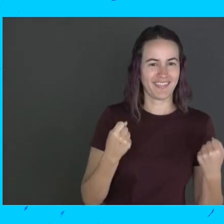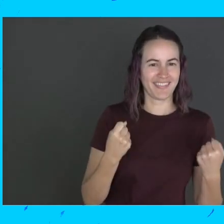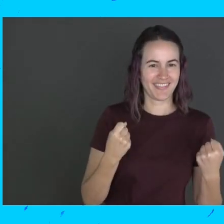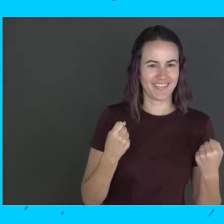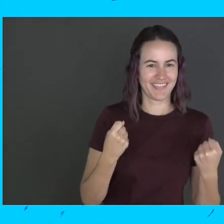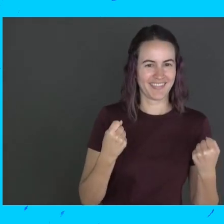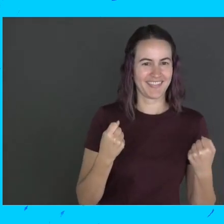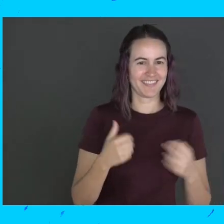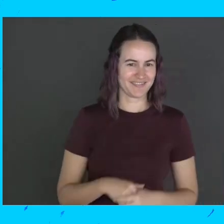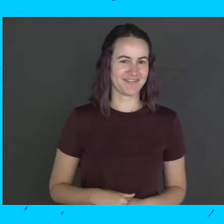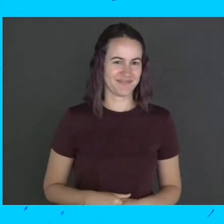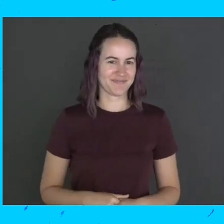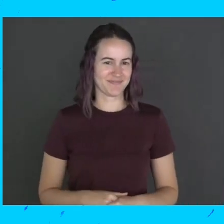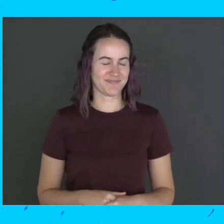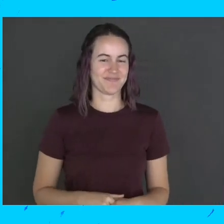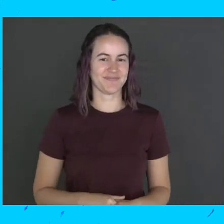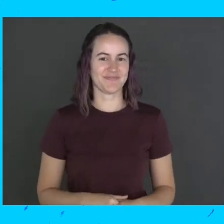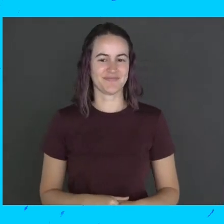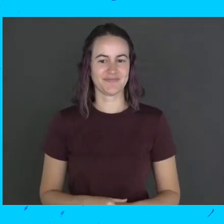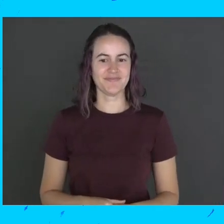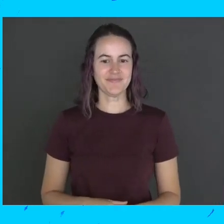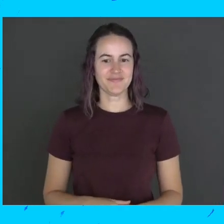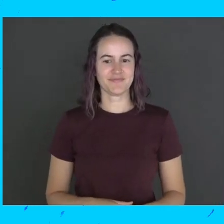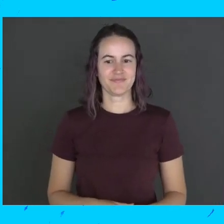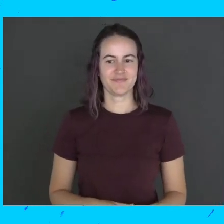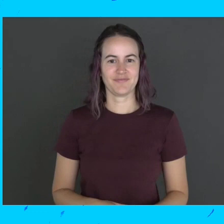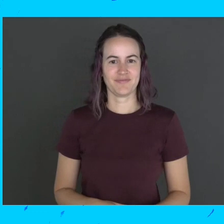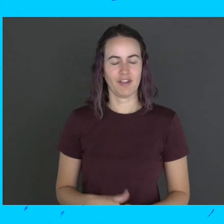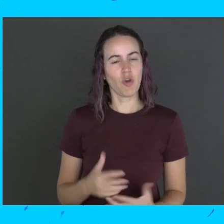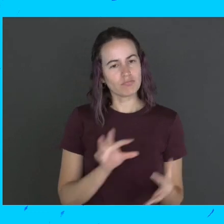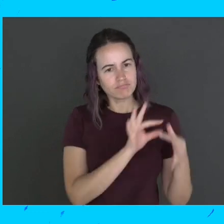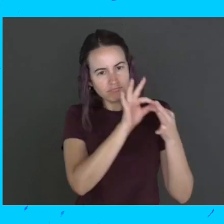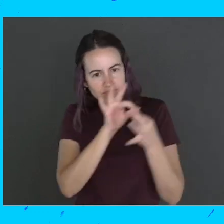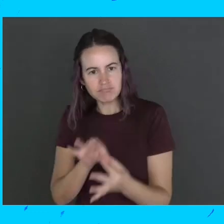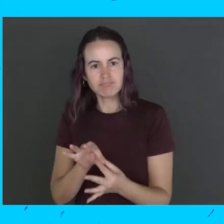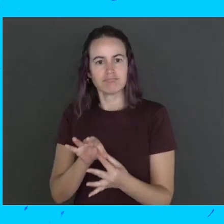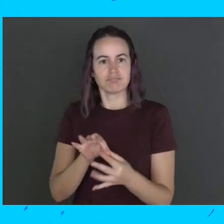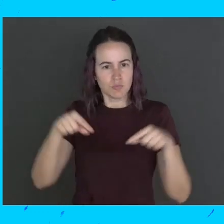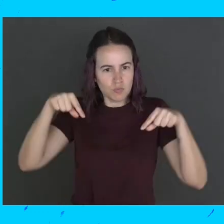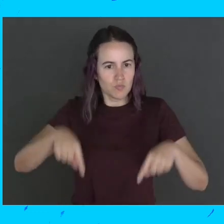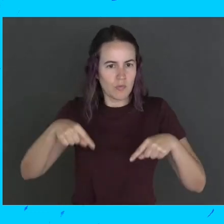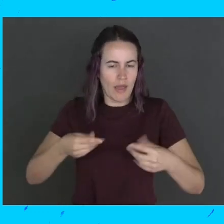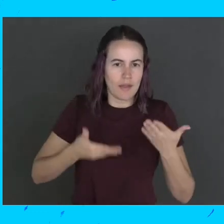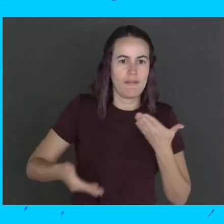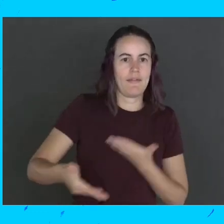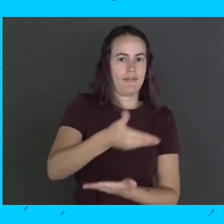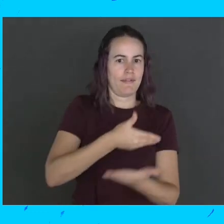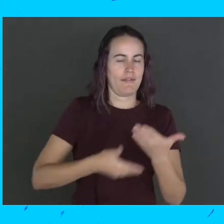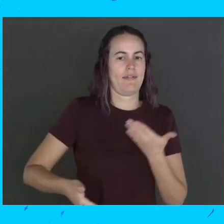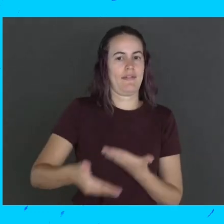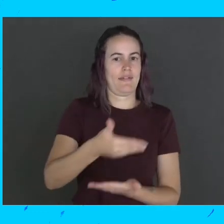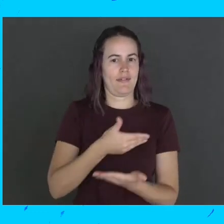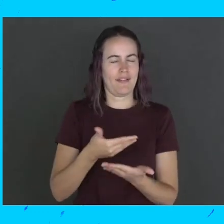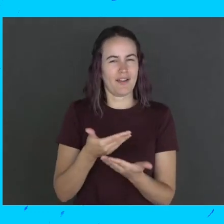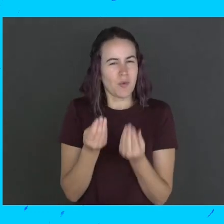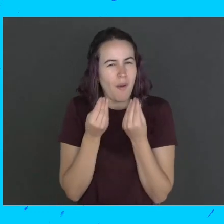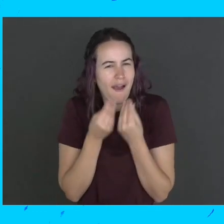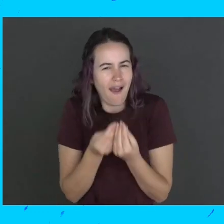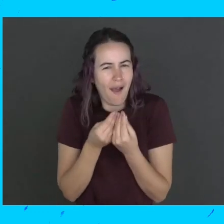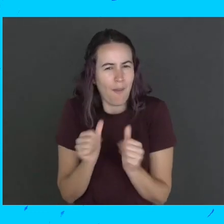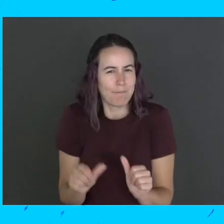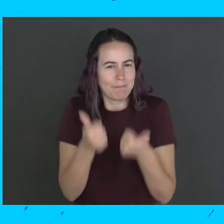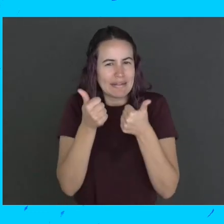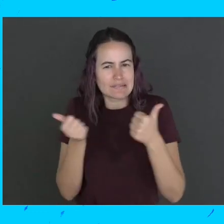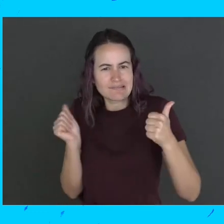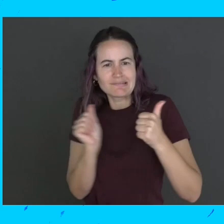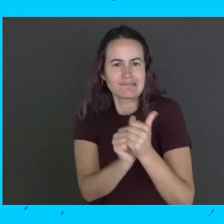las necesidades de bienestar y de salud de los jóvenes. Y aquí podemos ver en la región africana,